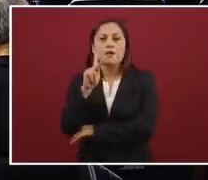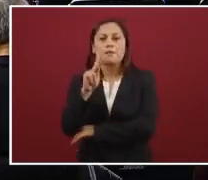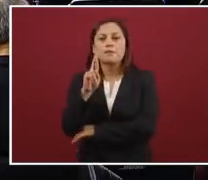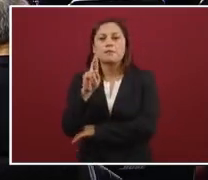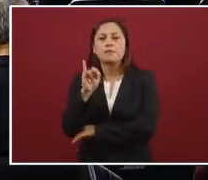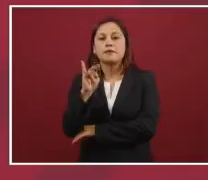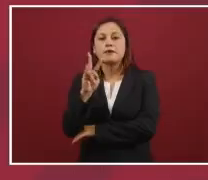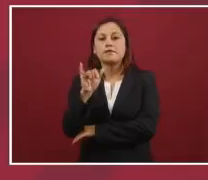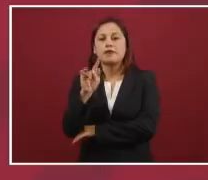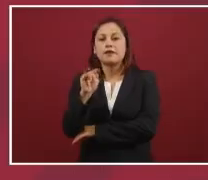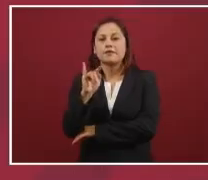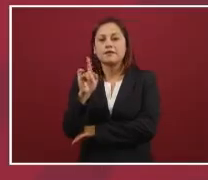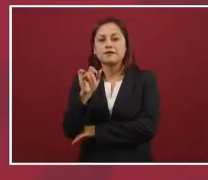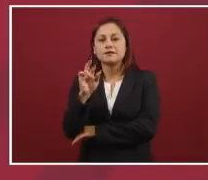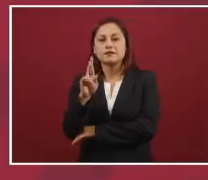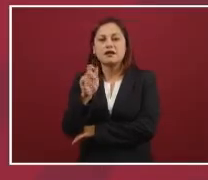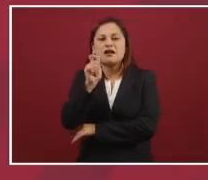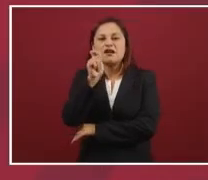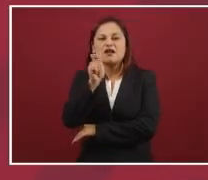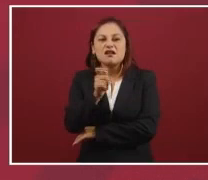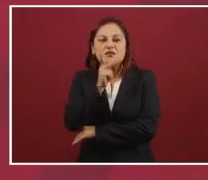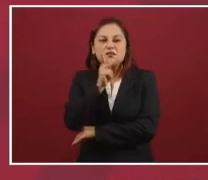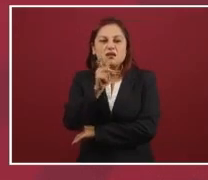público en privado.